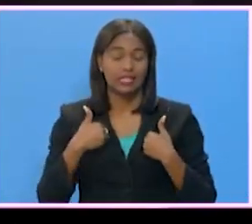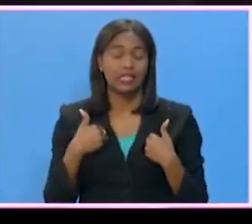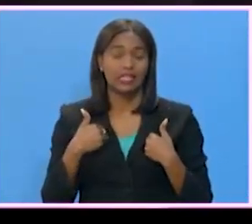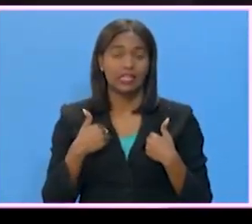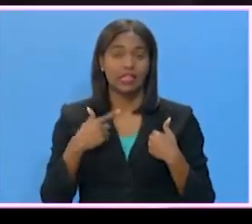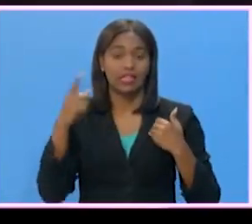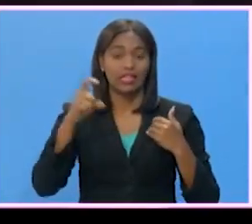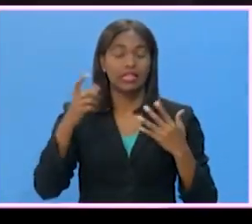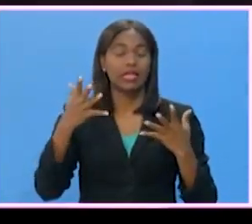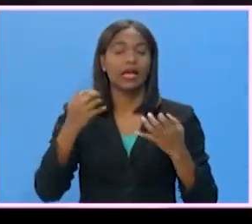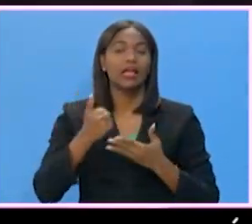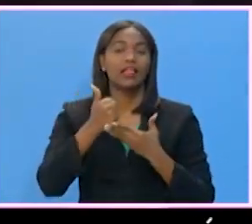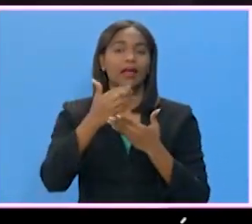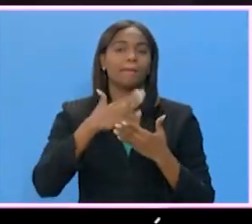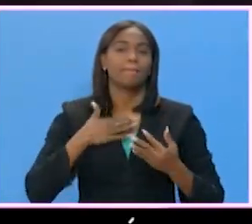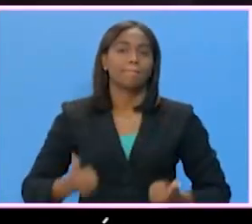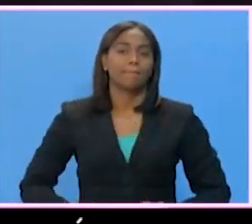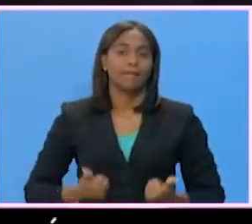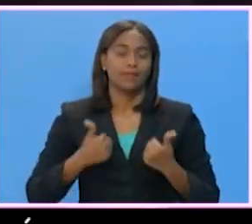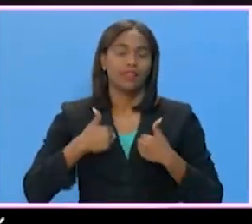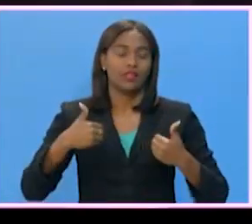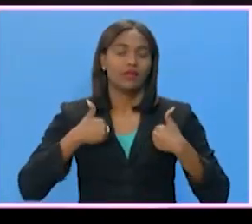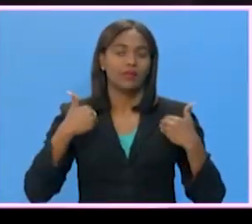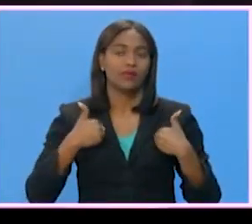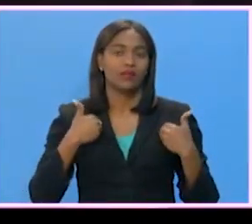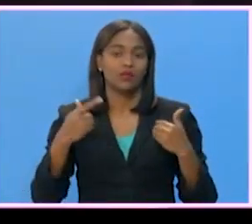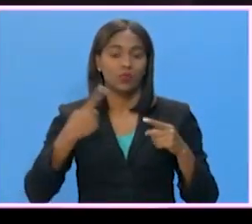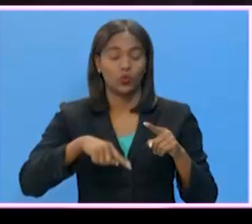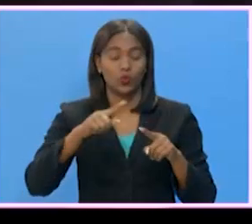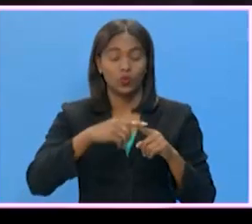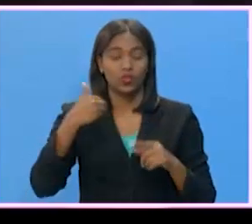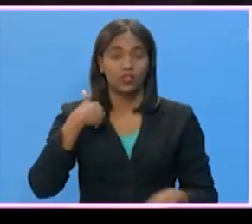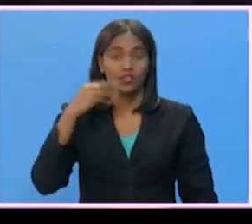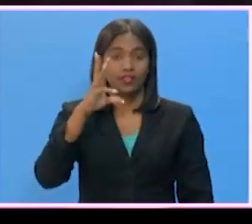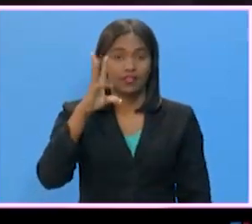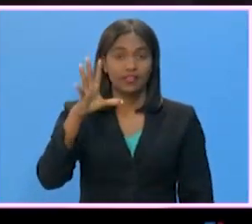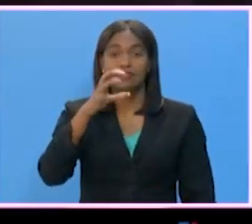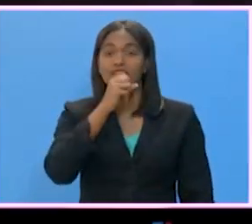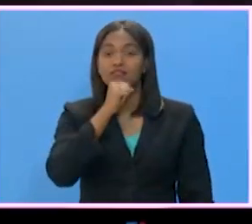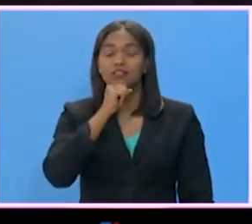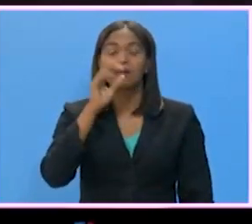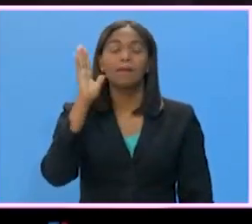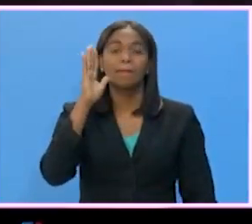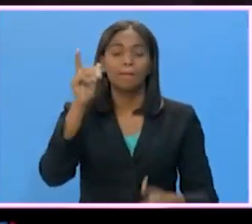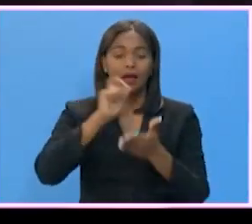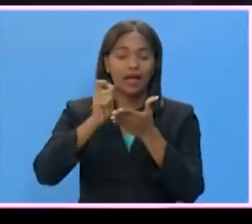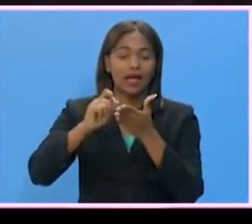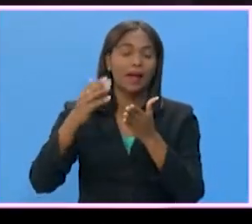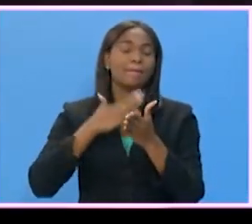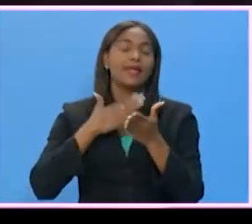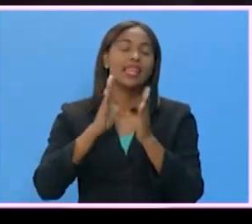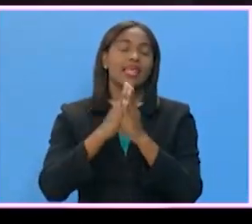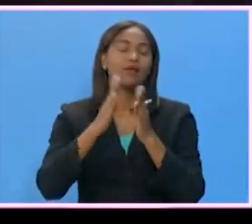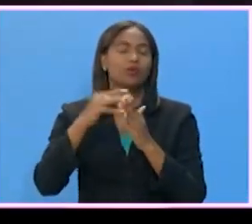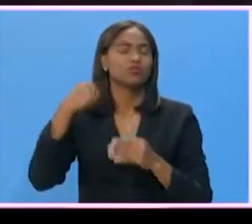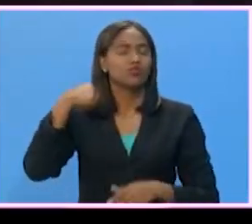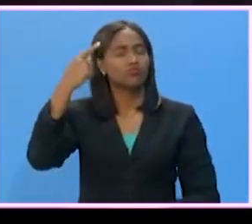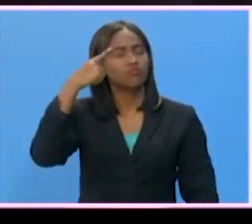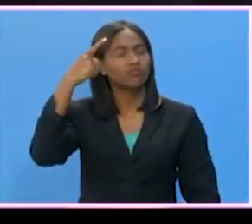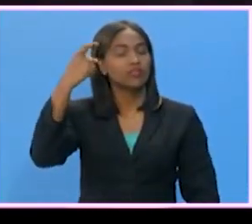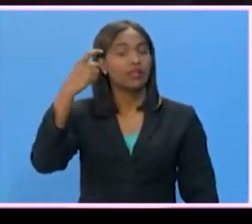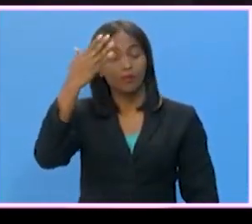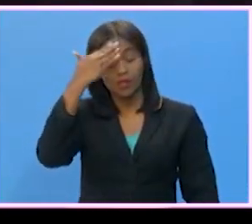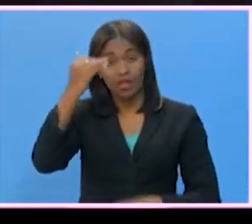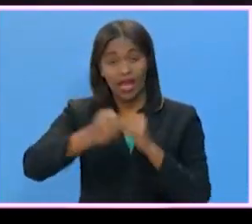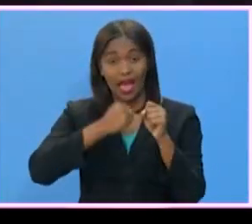a programar mi vida jovencita. Dije, cuando tenga 65 años voy a escribir un libro. Porque yo desde los